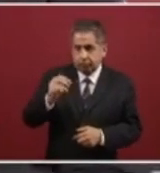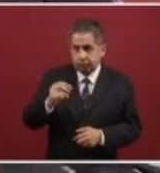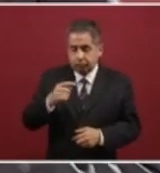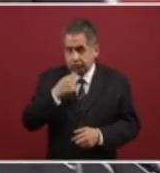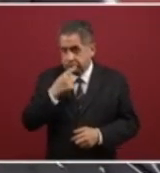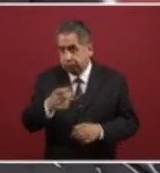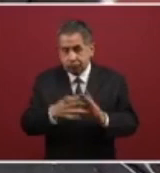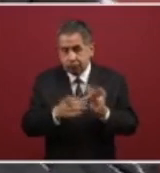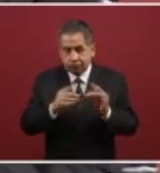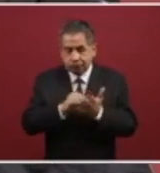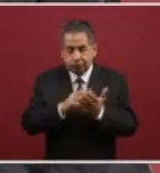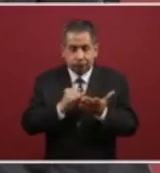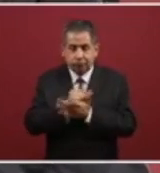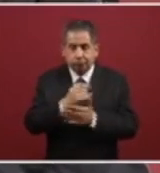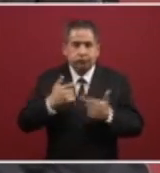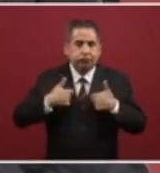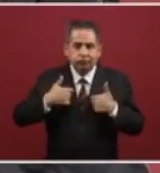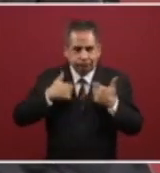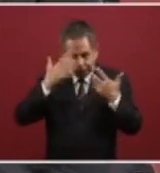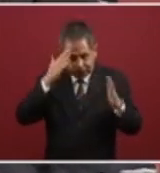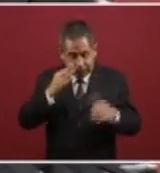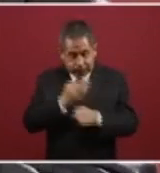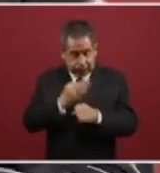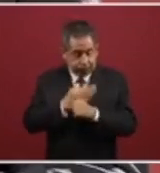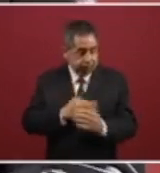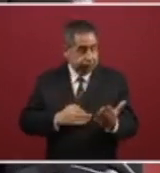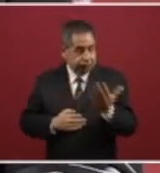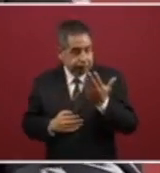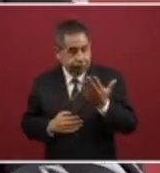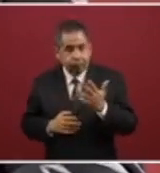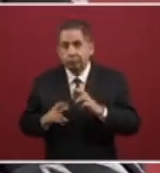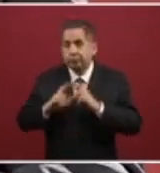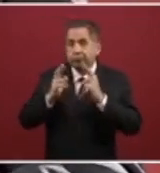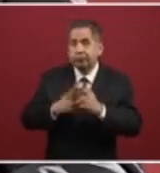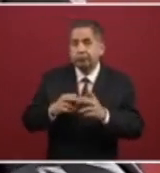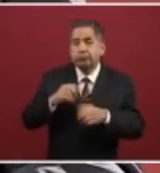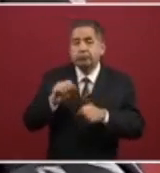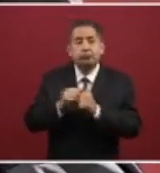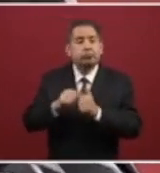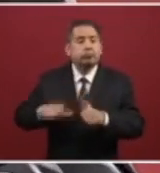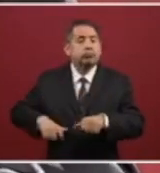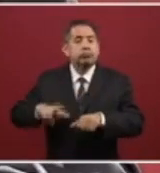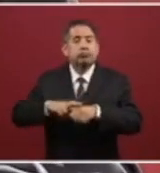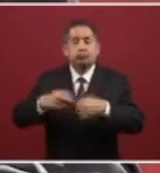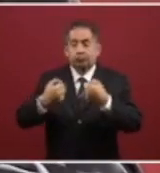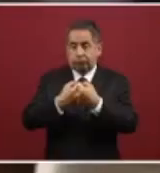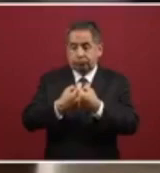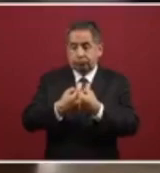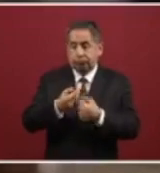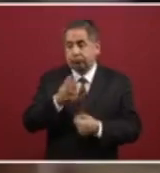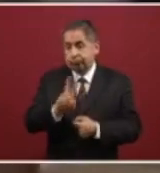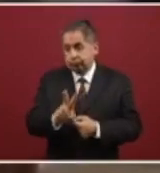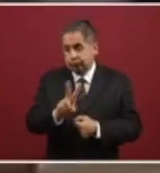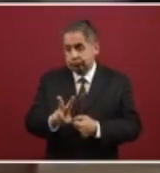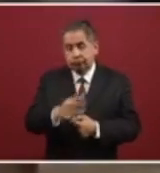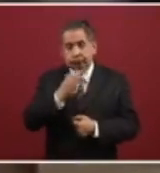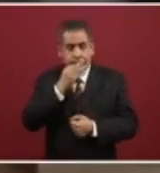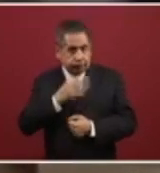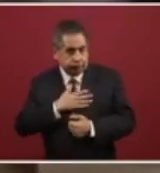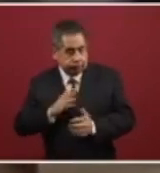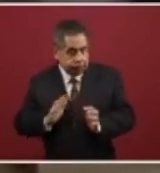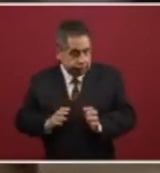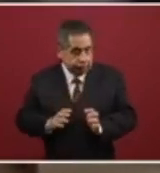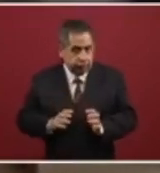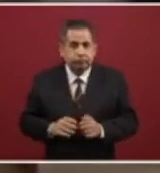ratificar porque no la conocía yo hasta ahorita y la reunión con los gobernadores fronterizos la vamos a tener el viernes. Habrá